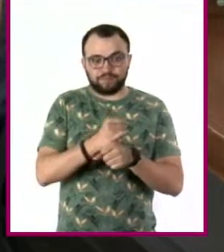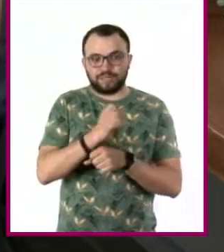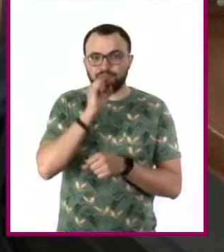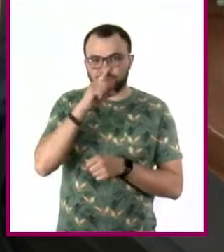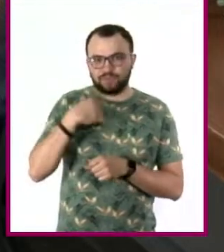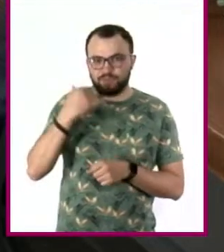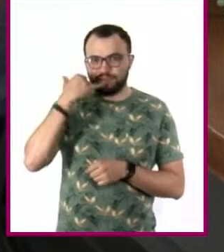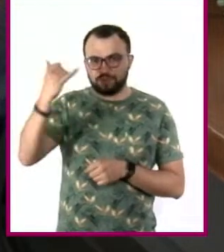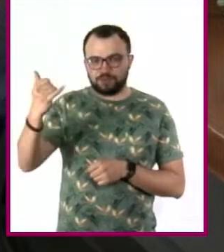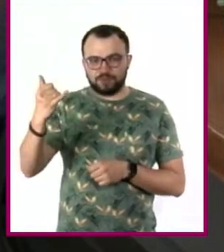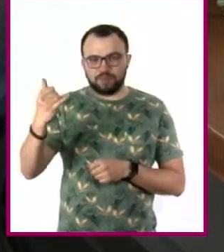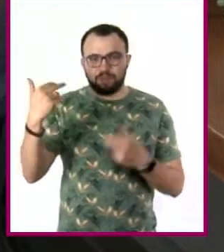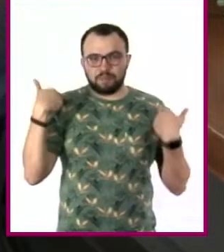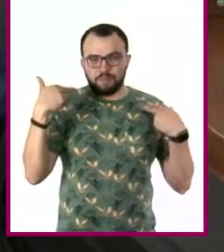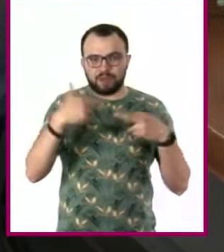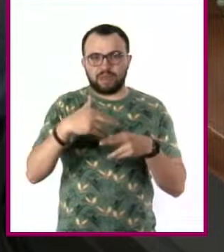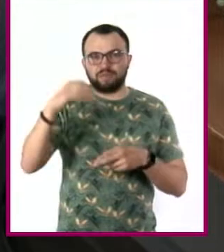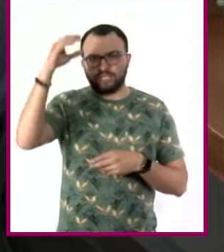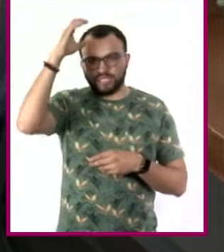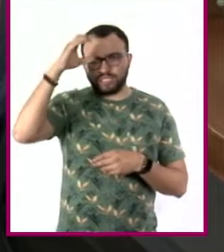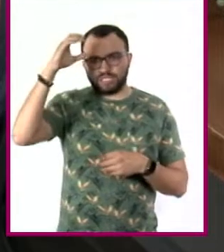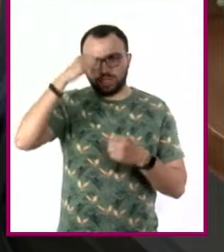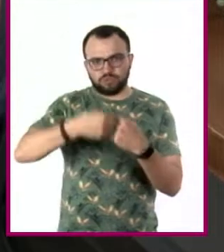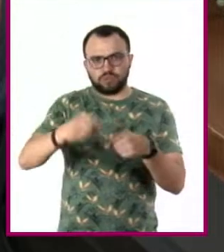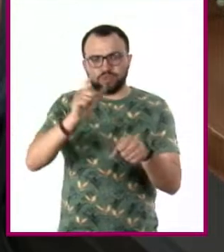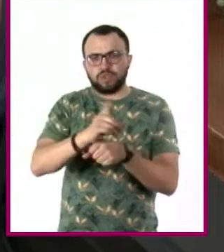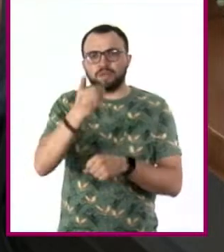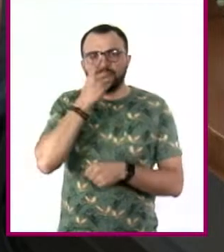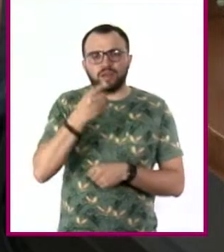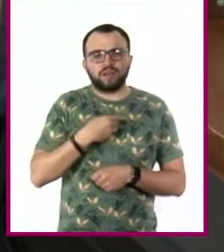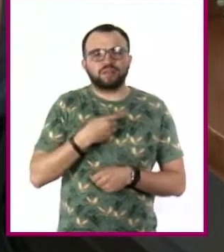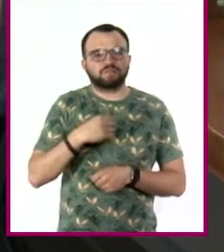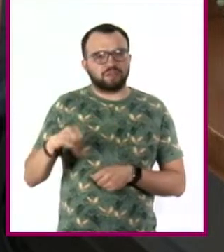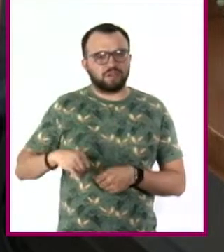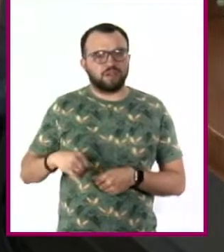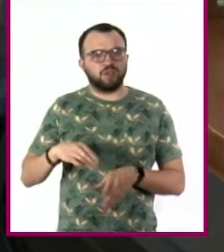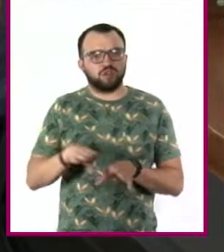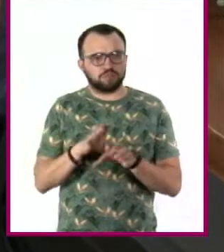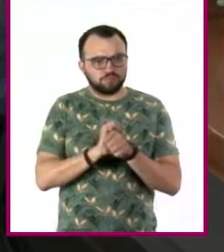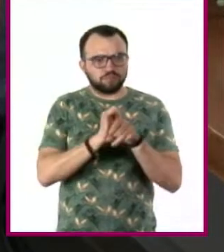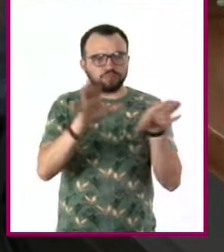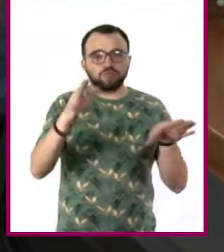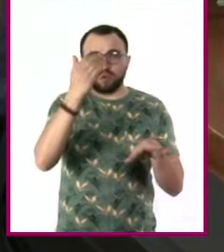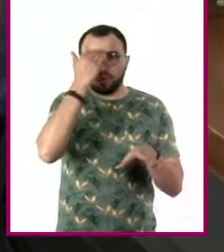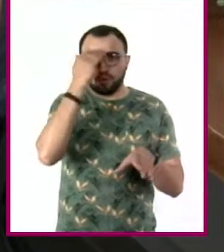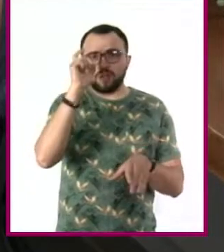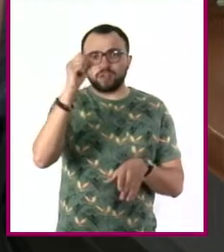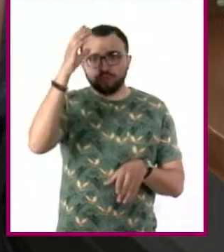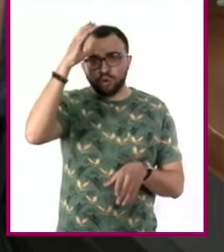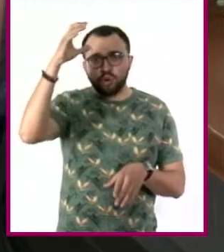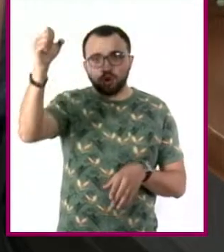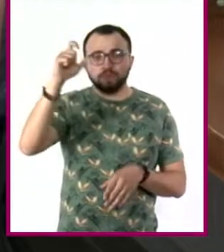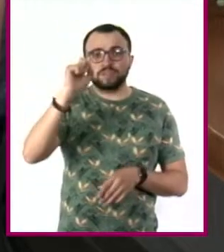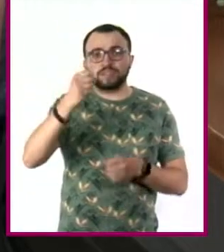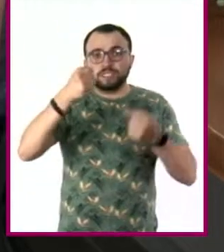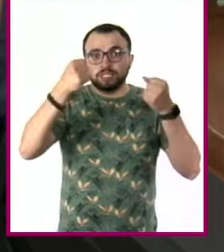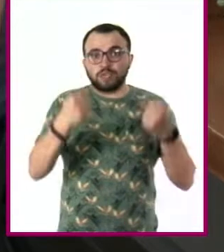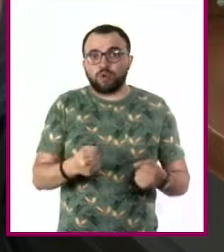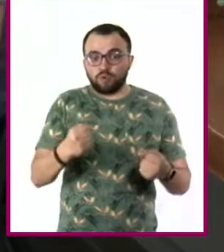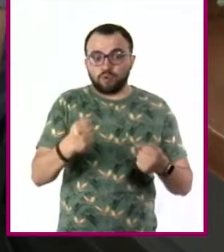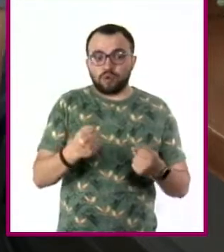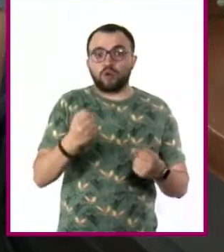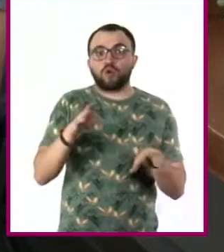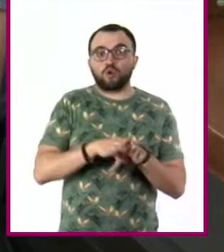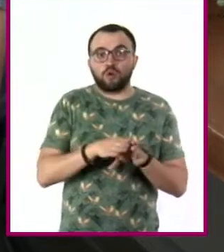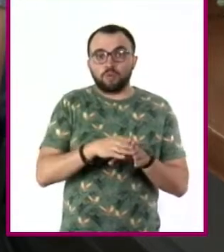con el maestro de Ciencias Sociales, me comentaba que sería muy interesante dar a conocer a los alumnos el concepto de seguridad y cómo se ha